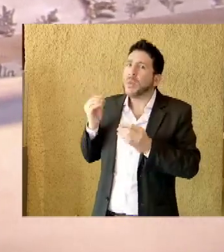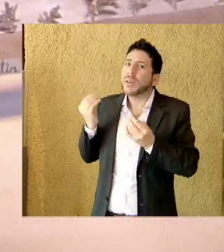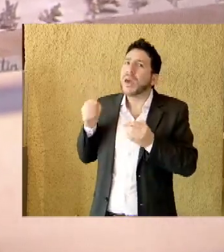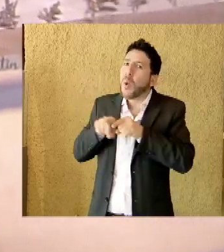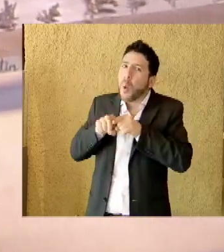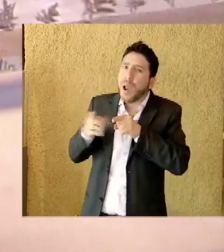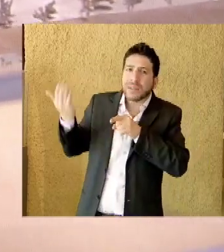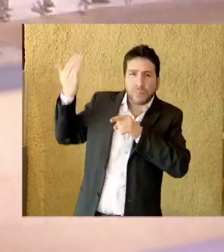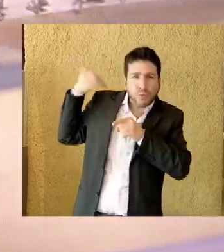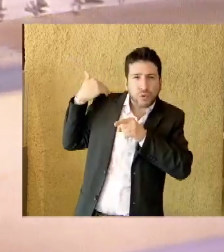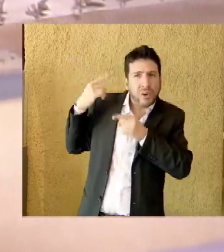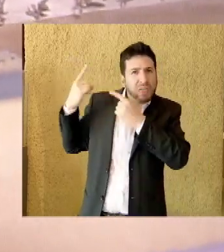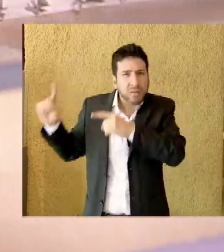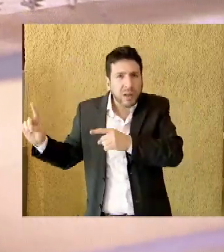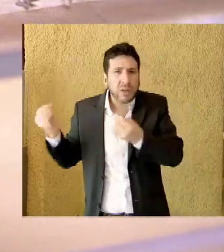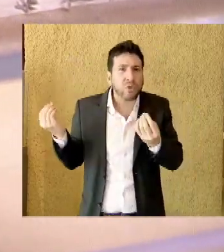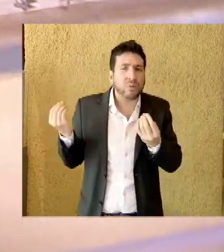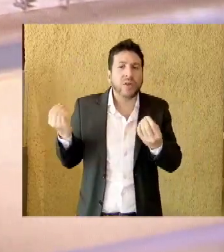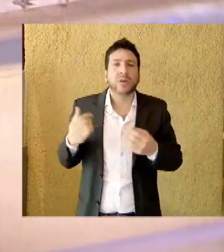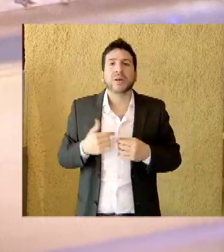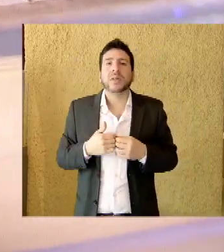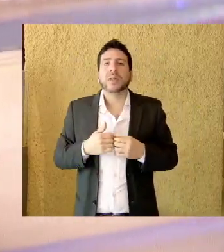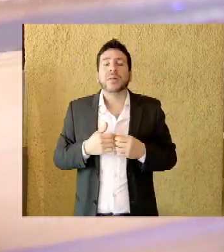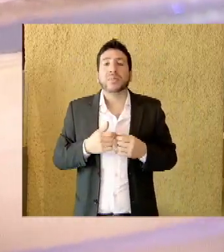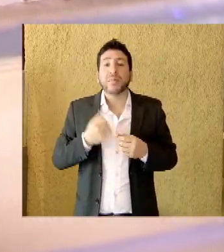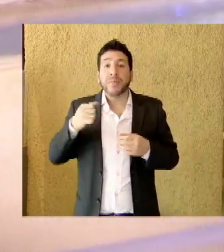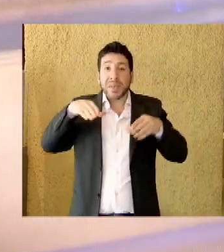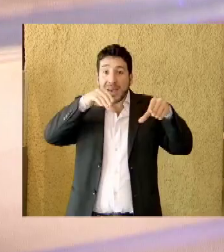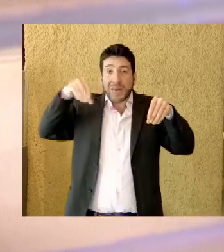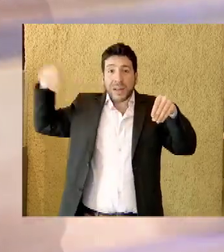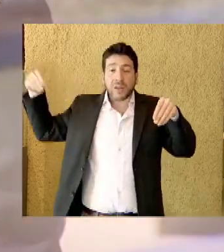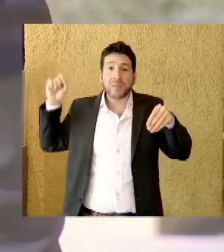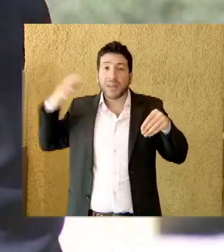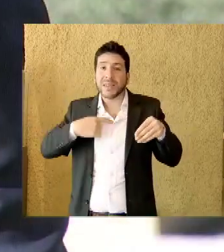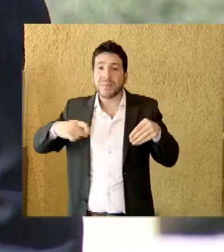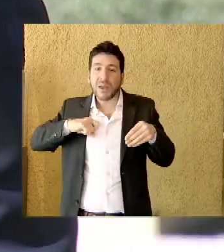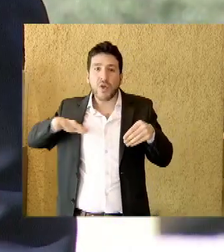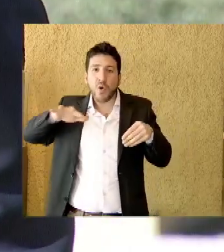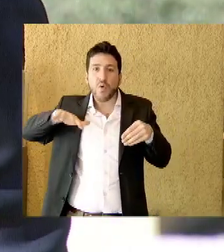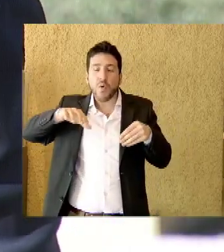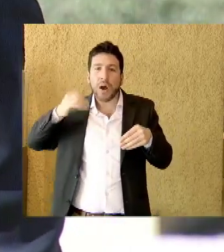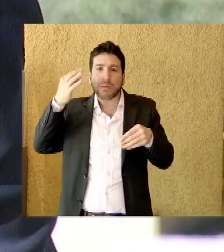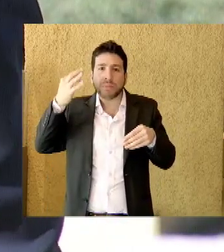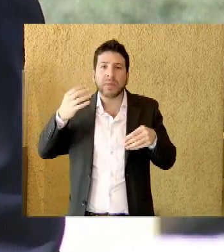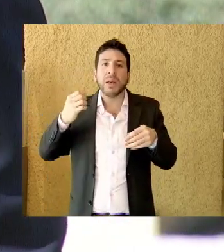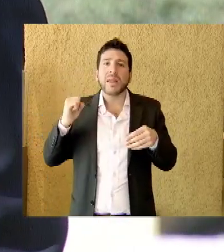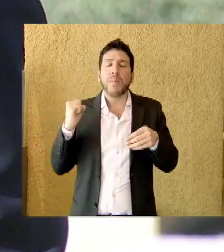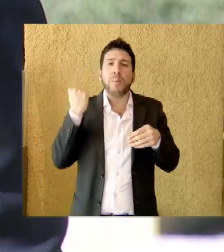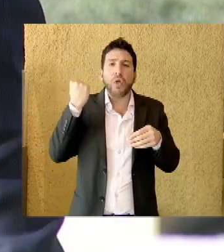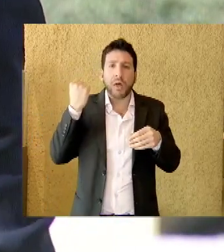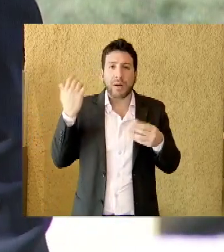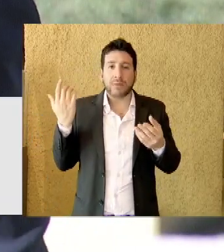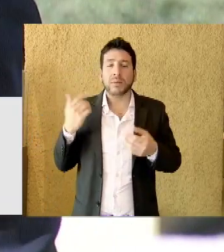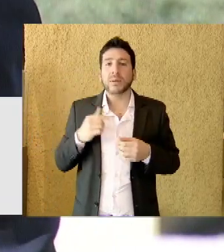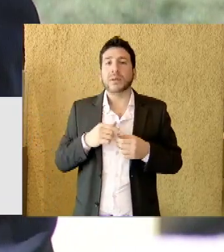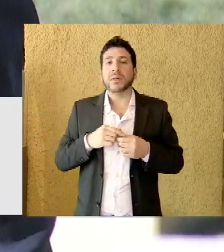¿Era distinto? El Cabildo es una autoridad de origen español medieval que puede sintetizarse diciendo que era